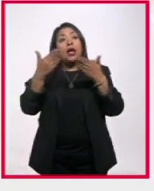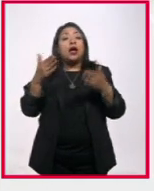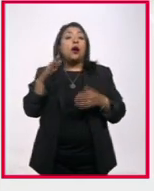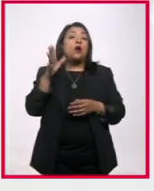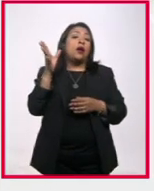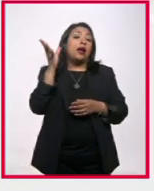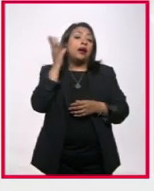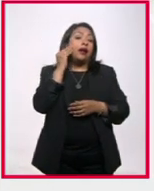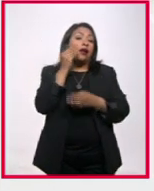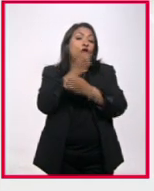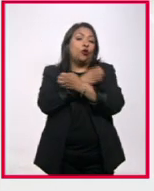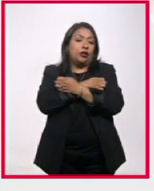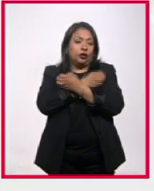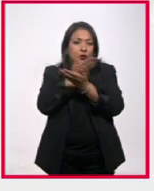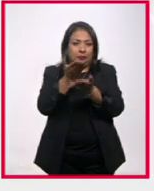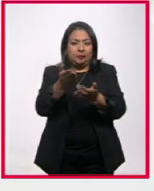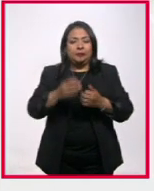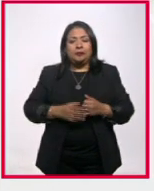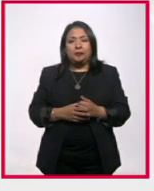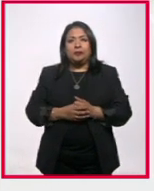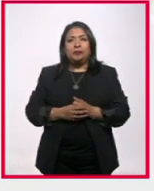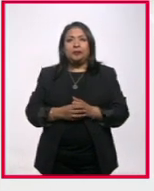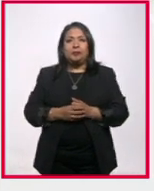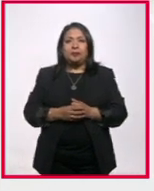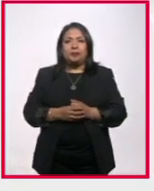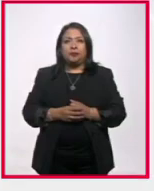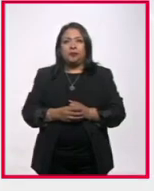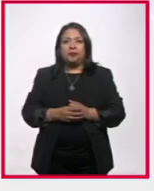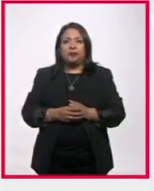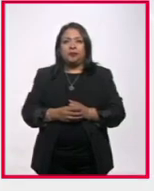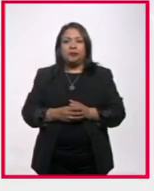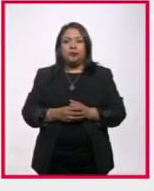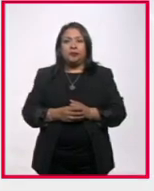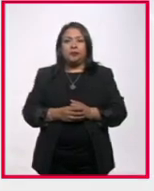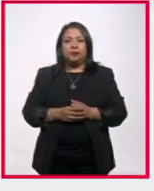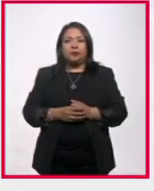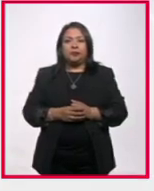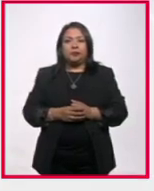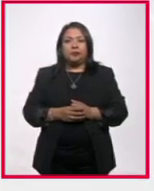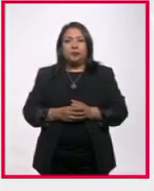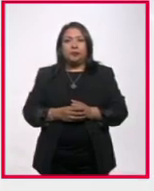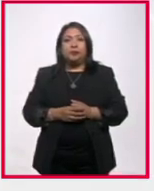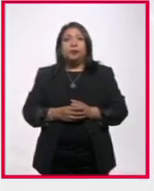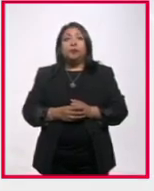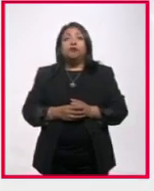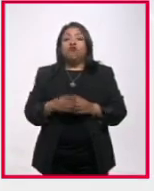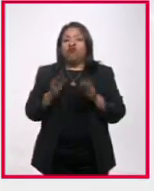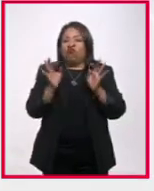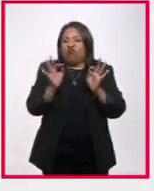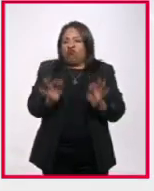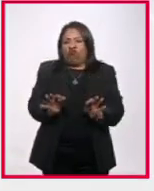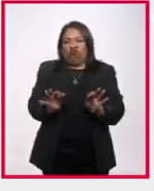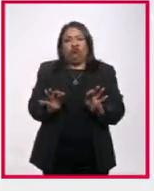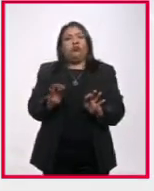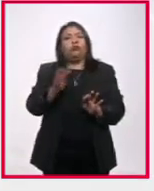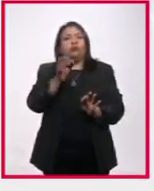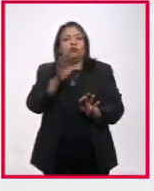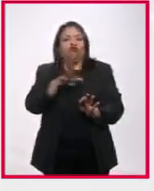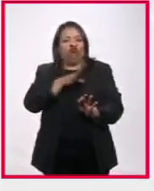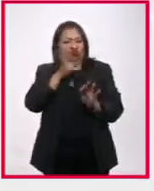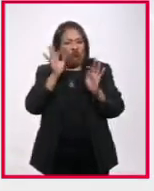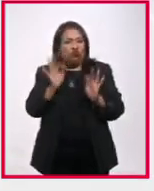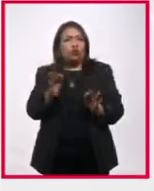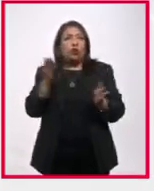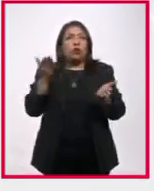Radio Educación. Katana. Por su calidad y originalidad de sus